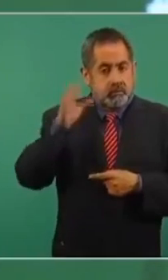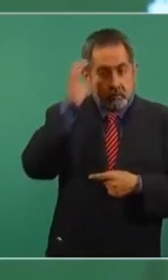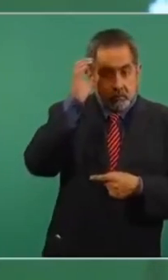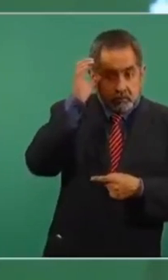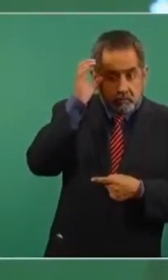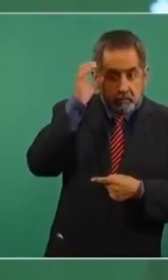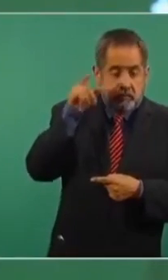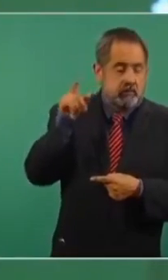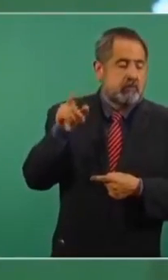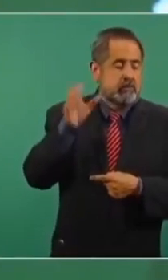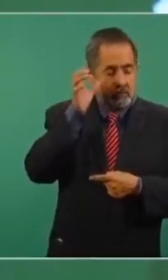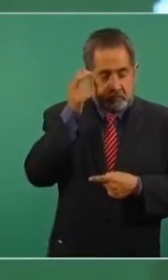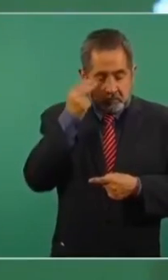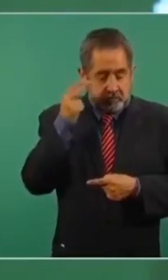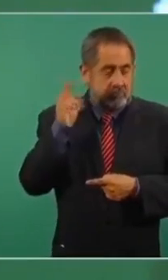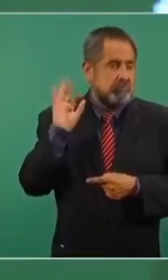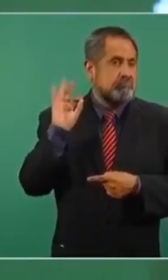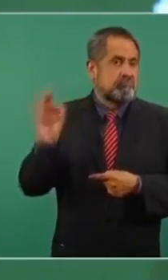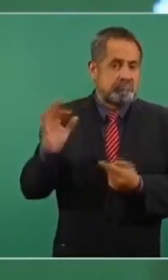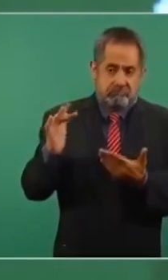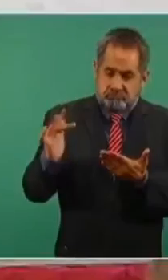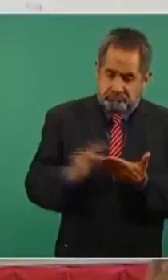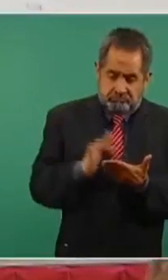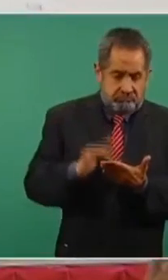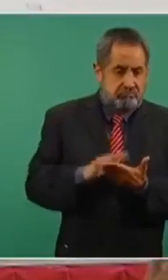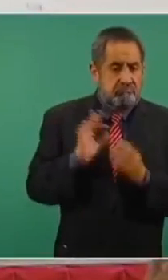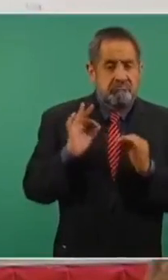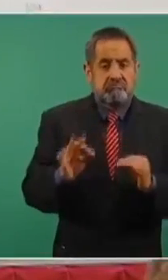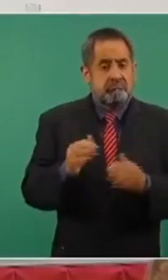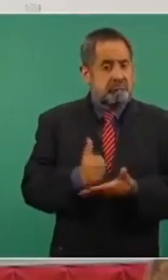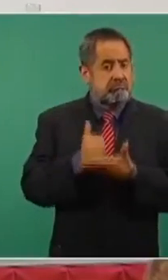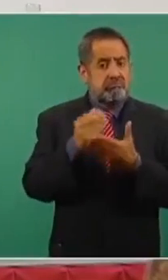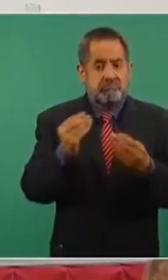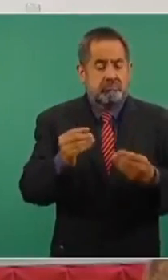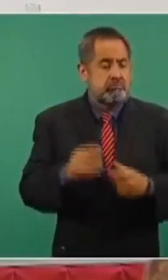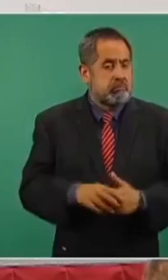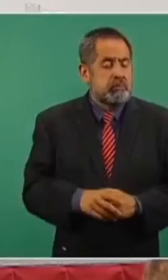de China nos están ayudando.